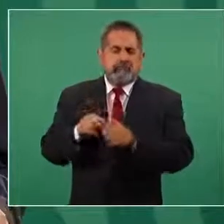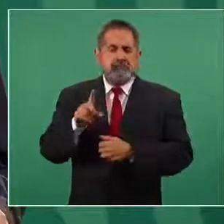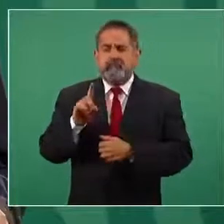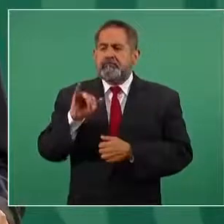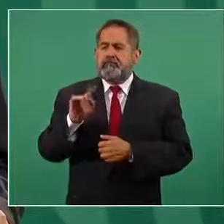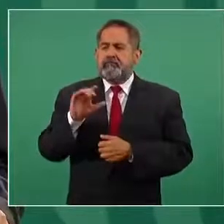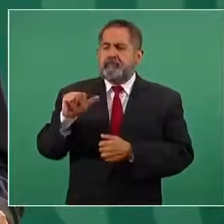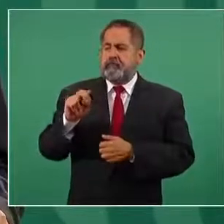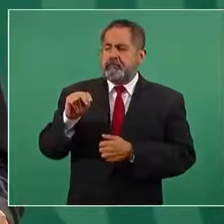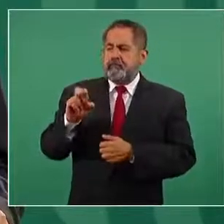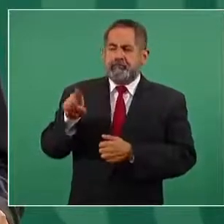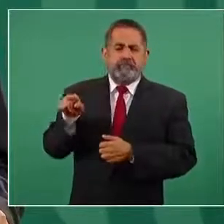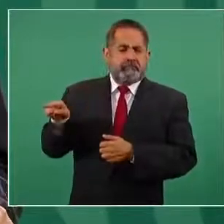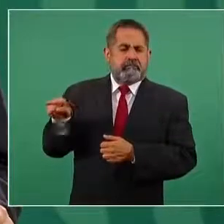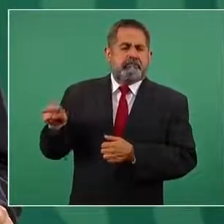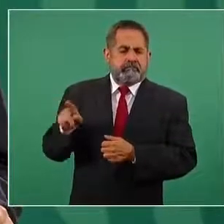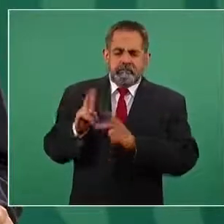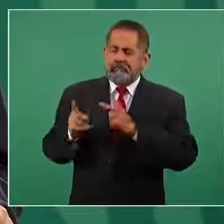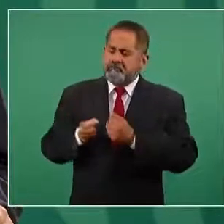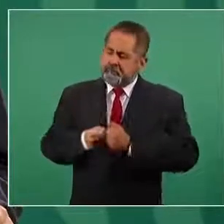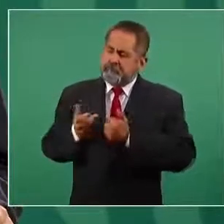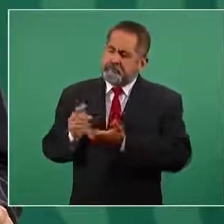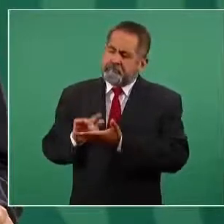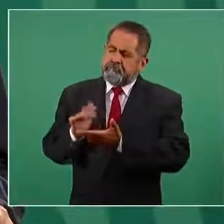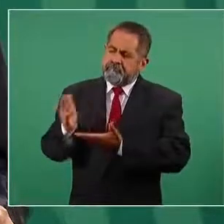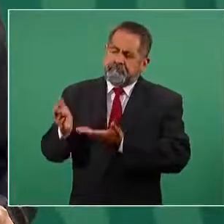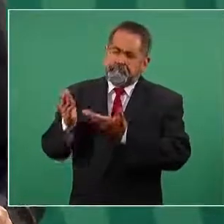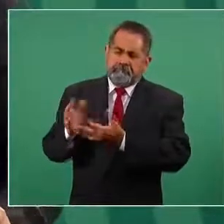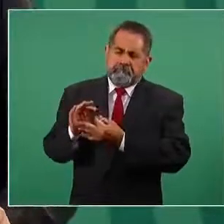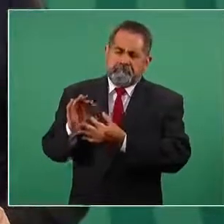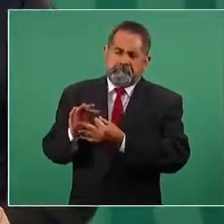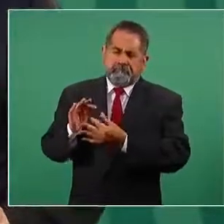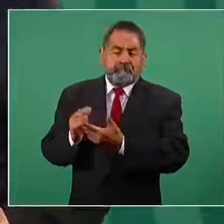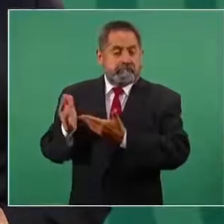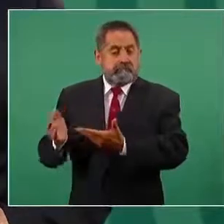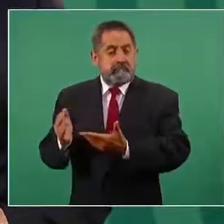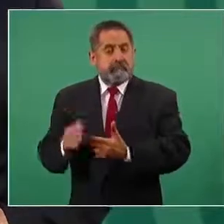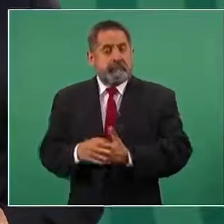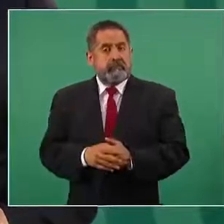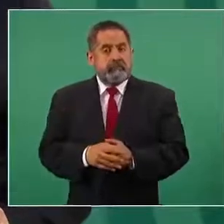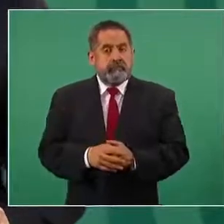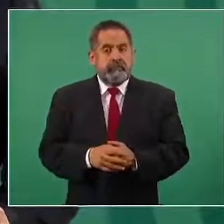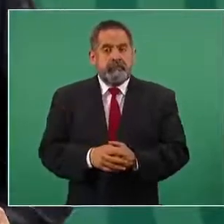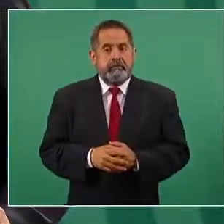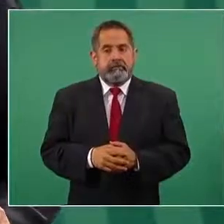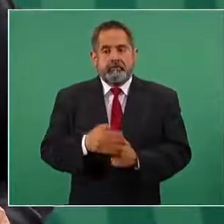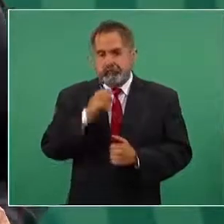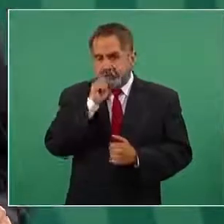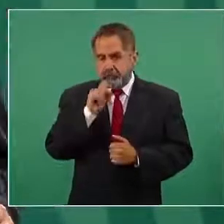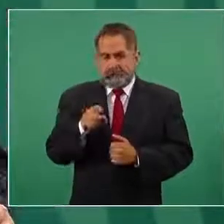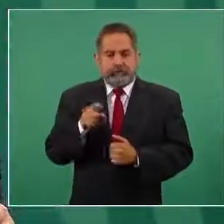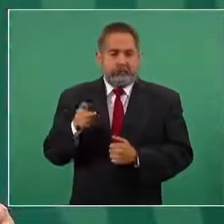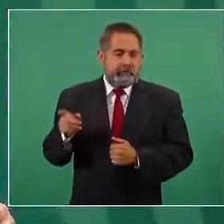Díaz-Canel para expresarle nuestro agradecimiento y su